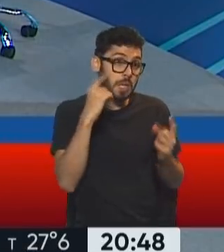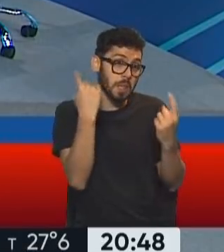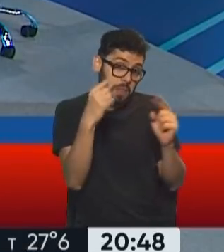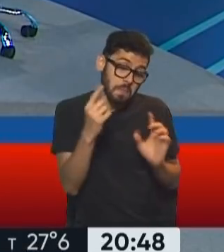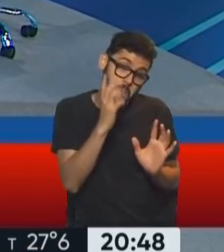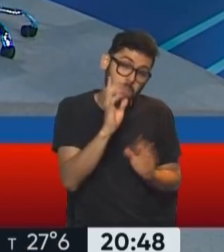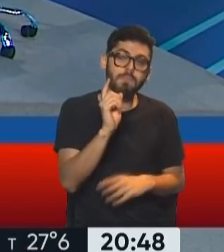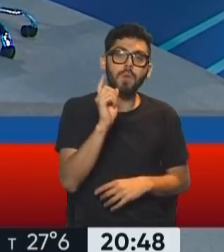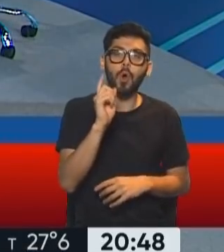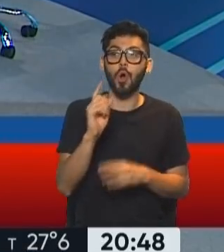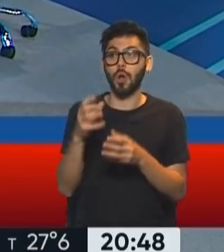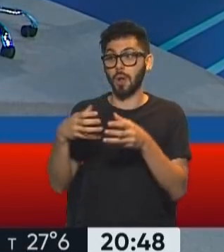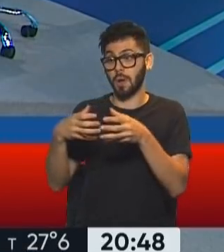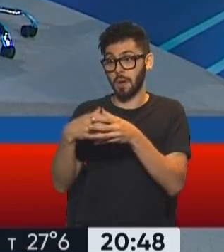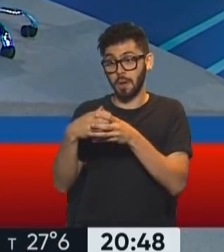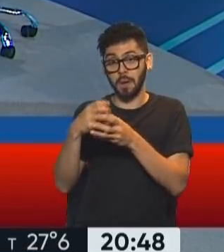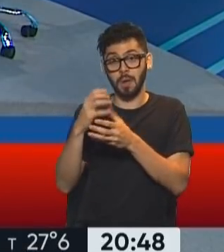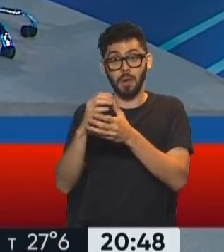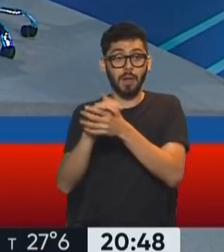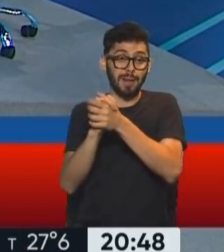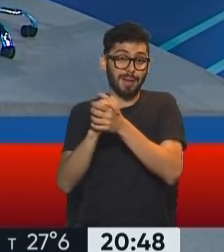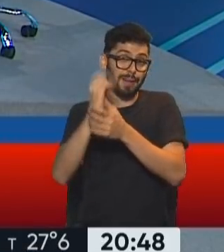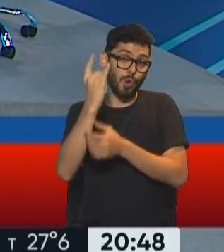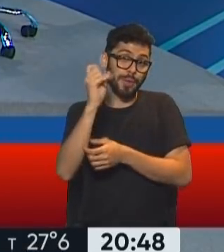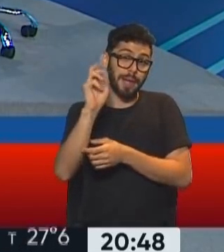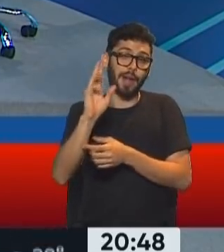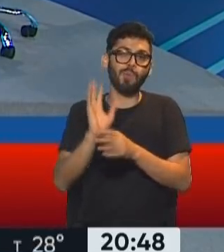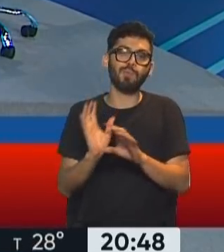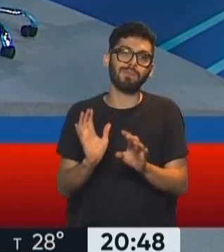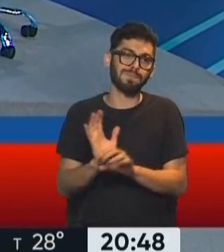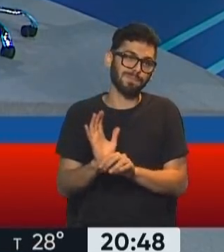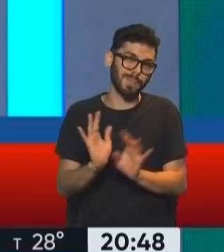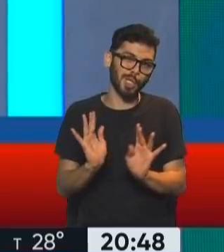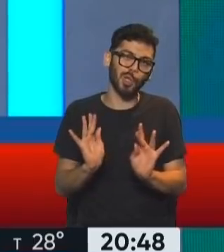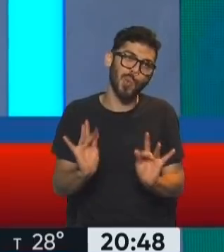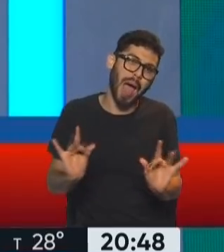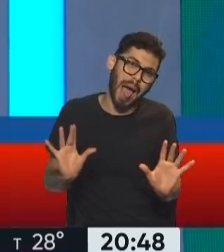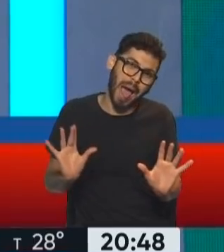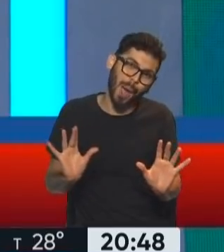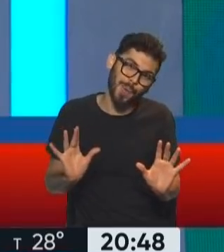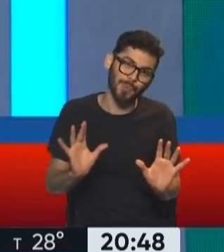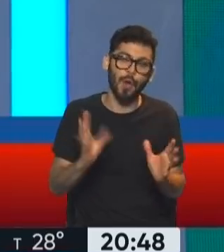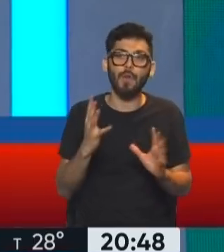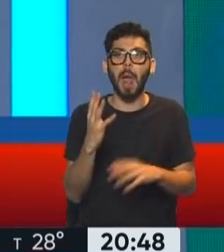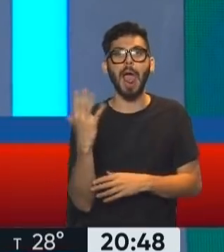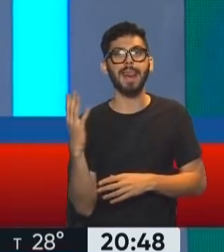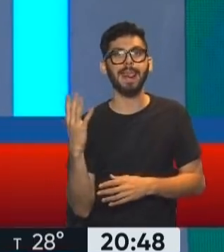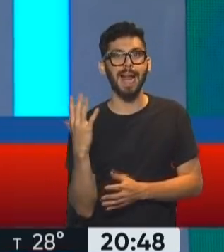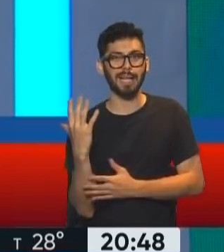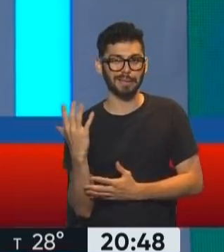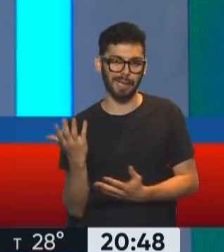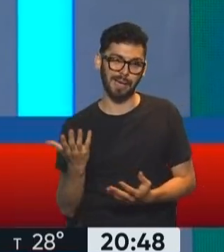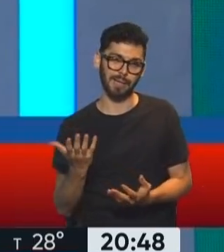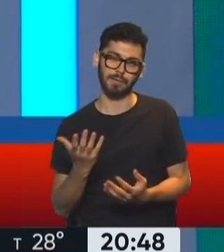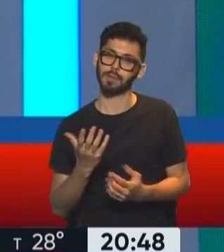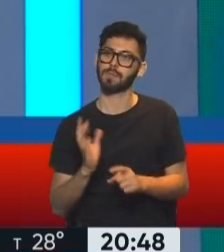un radicalismo light, es un radicalismo, en mi opinión, muy de derecha. No tiene nada que ver con el